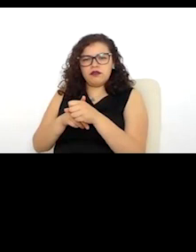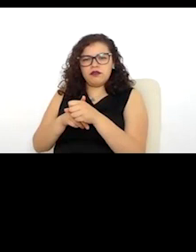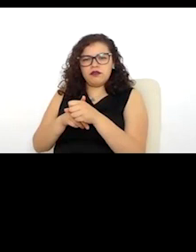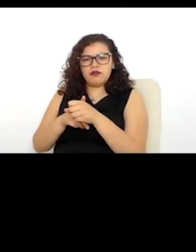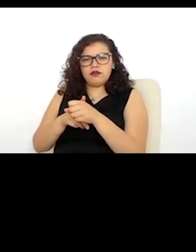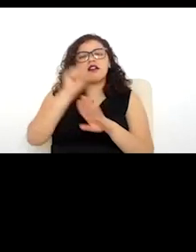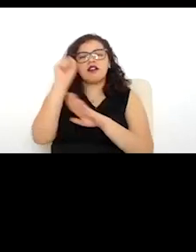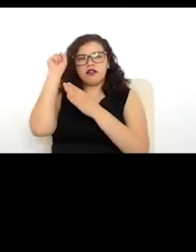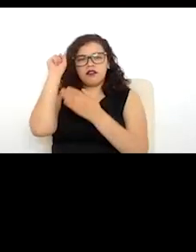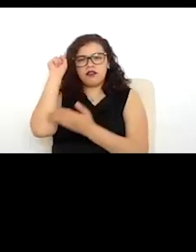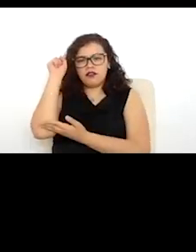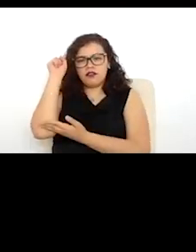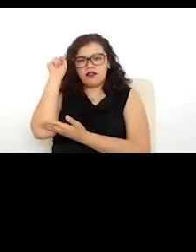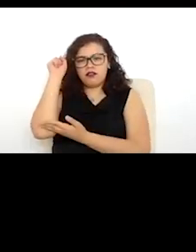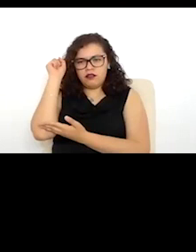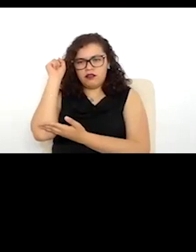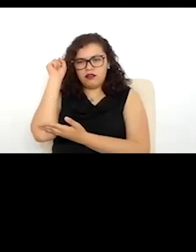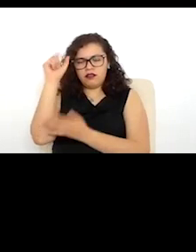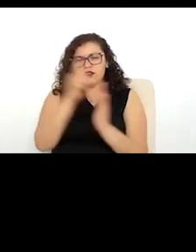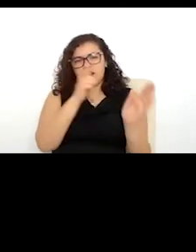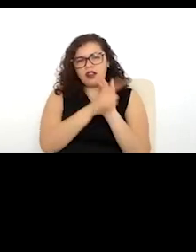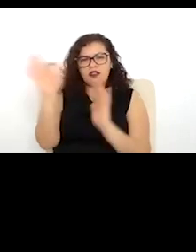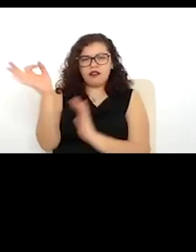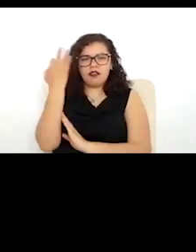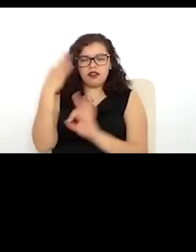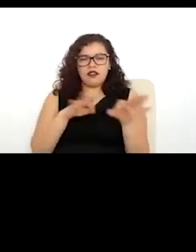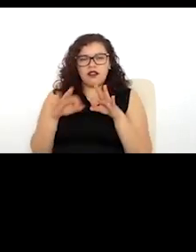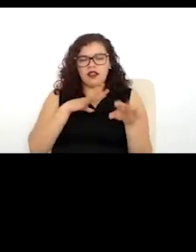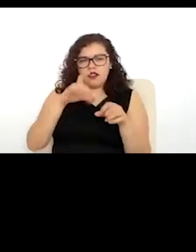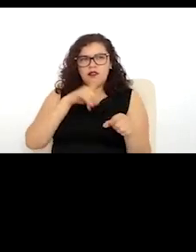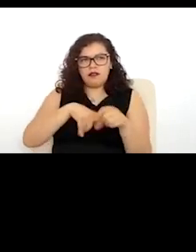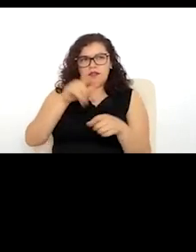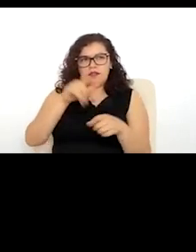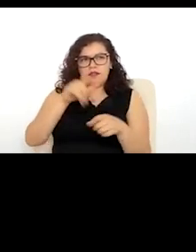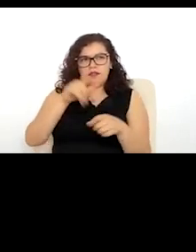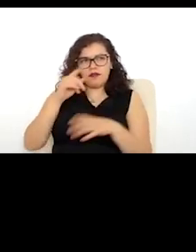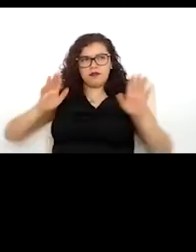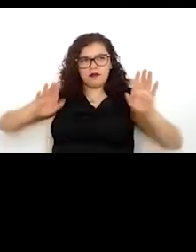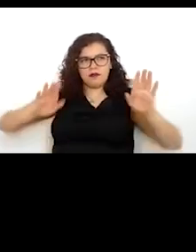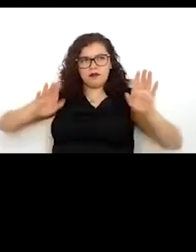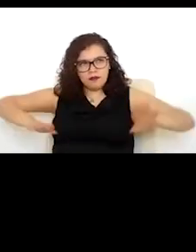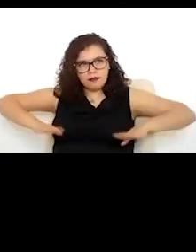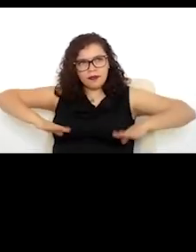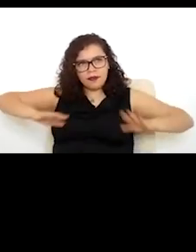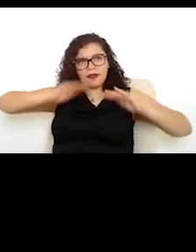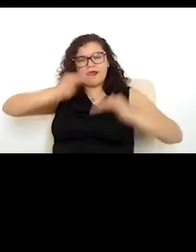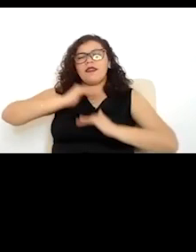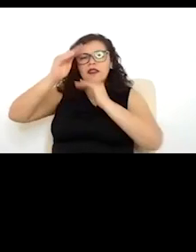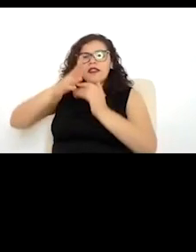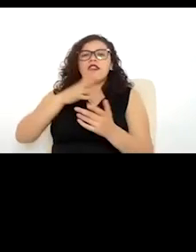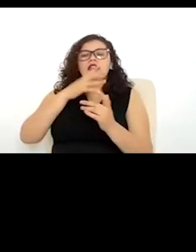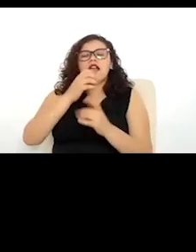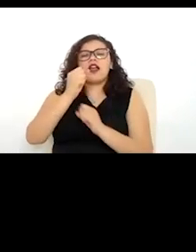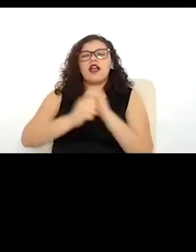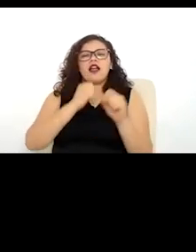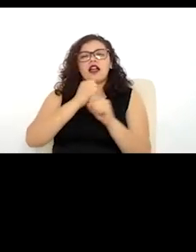Avanzadas. Es importante hacer mención que la Ley Federal del Trabajo tiene capítulos especializados, que también vamos a ver más adelante, el tema de menores de edad y el tema de